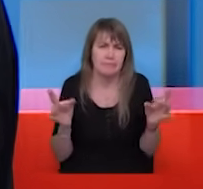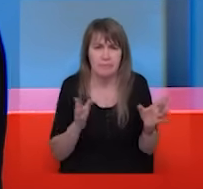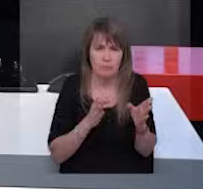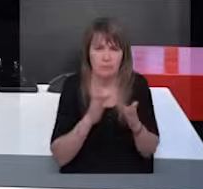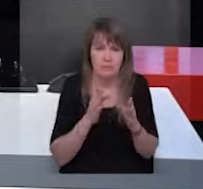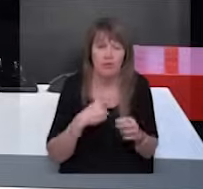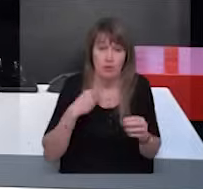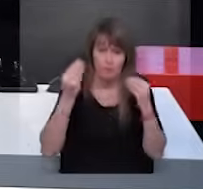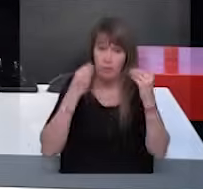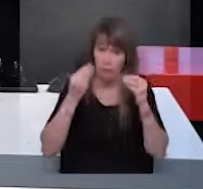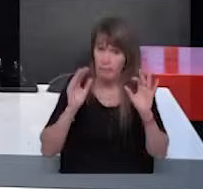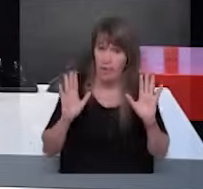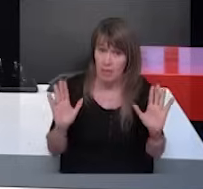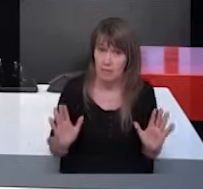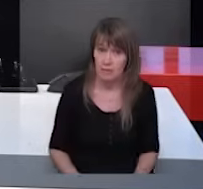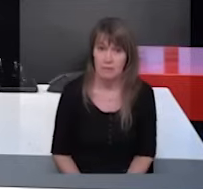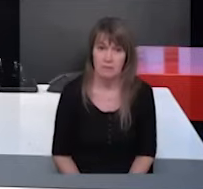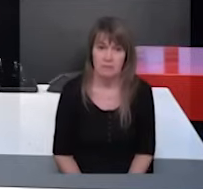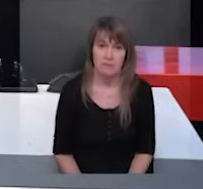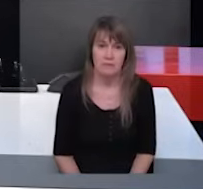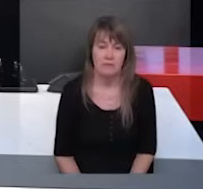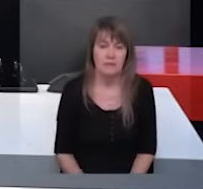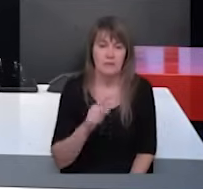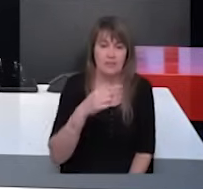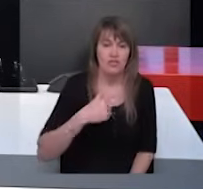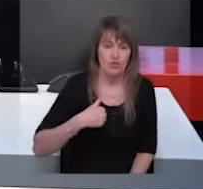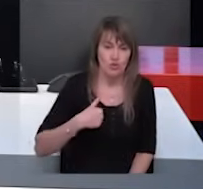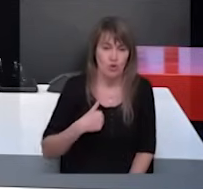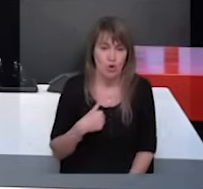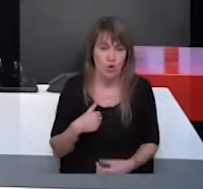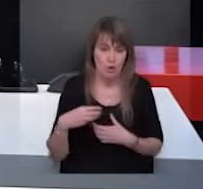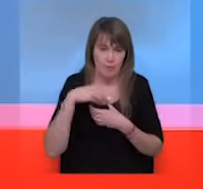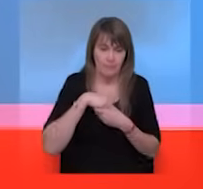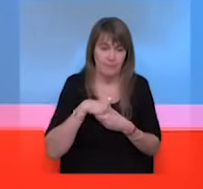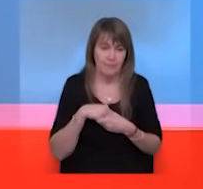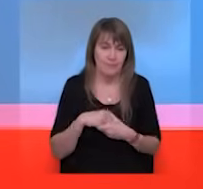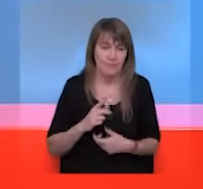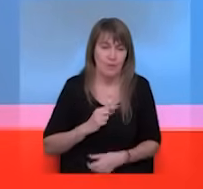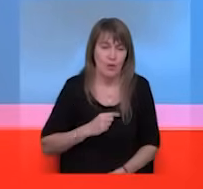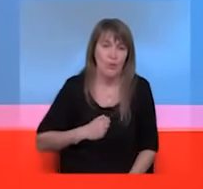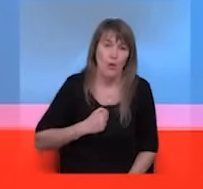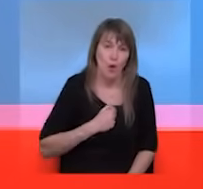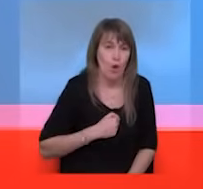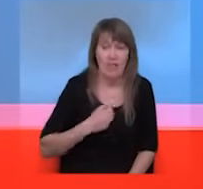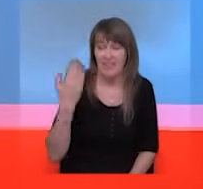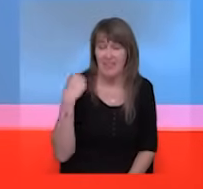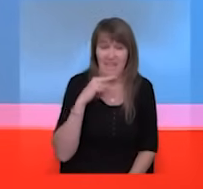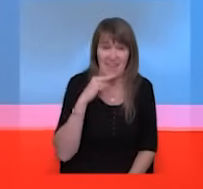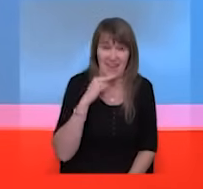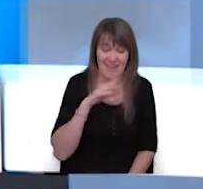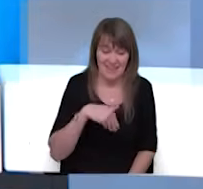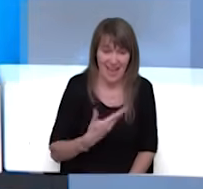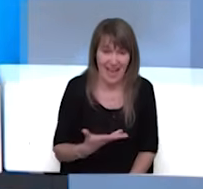preocupado mareno e viste yo estuve en mi lecho de de dolor del viernes hasta